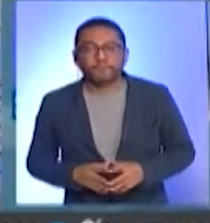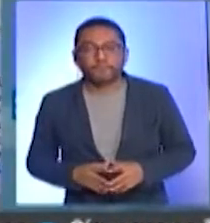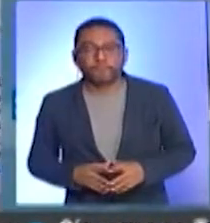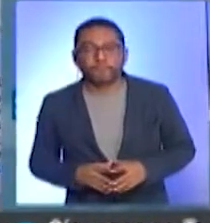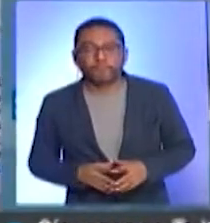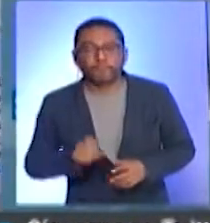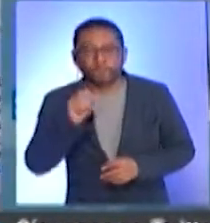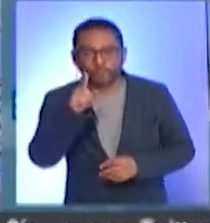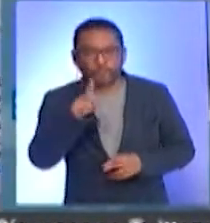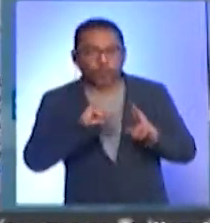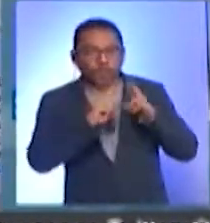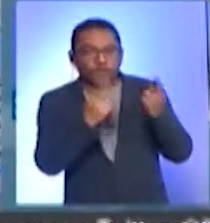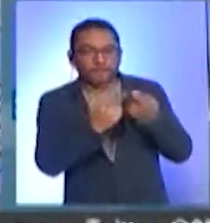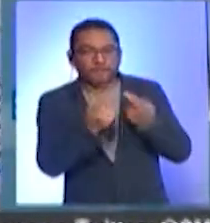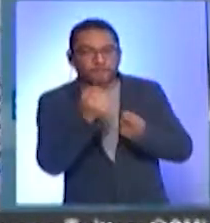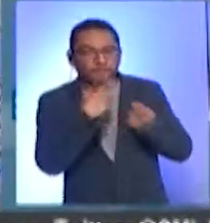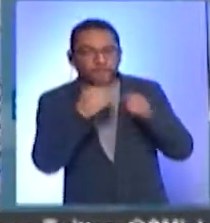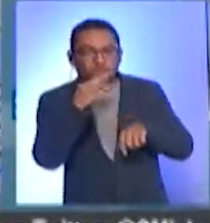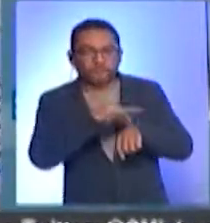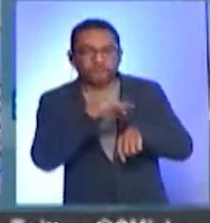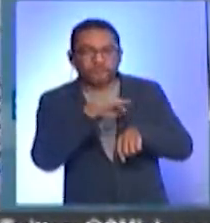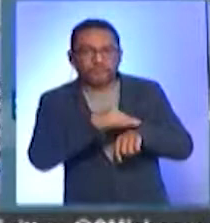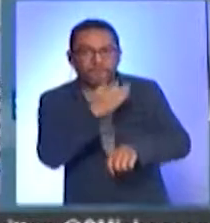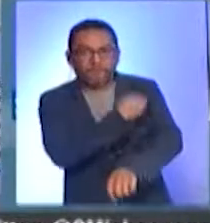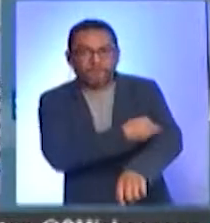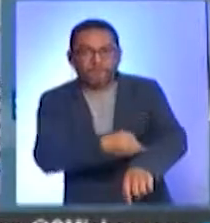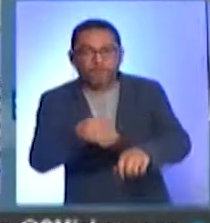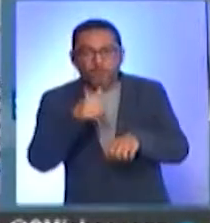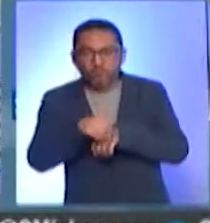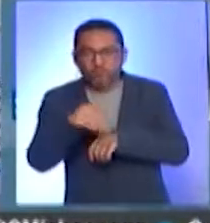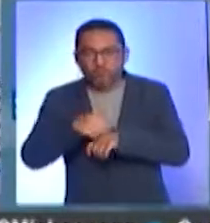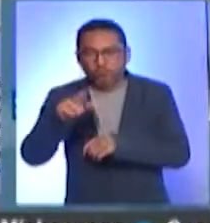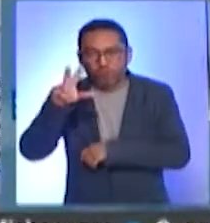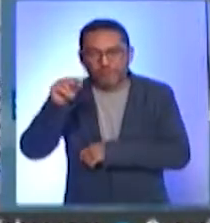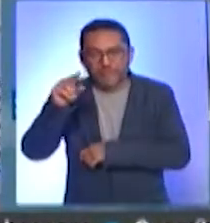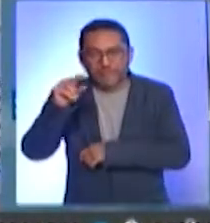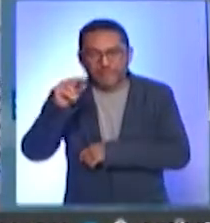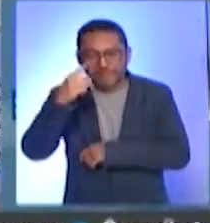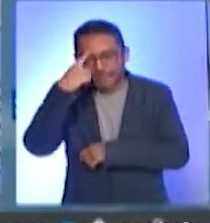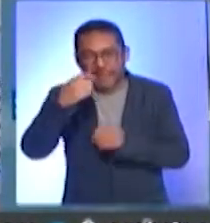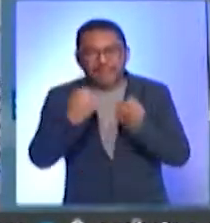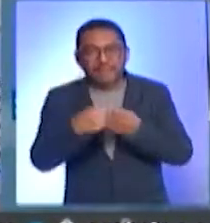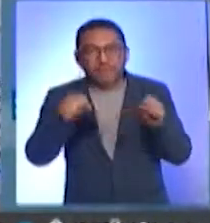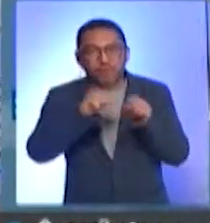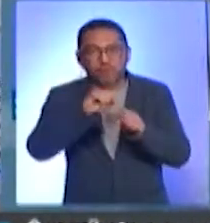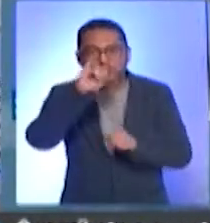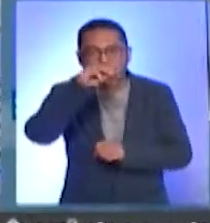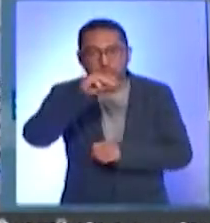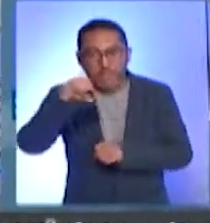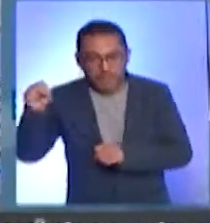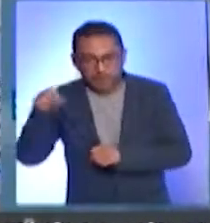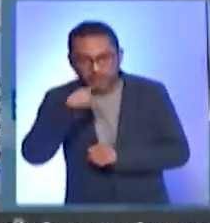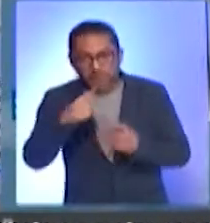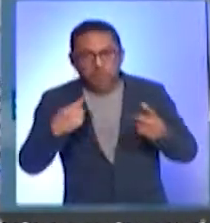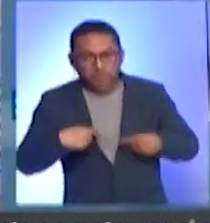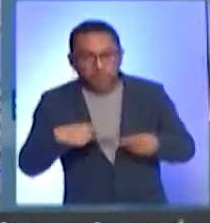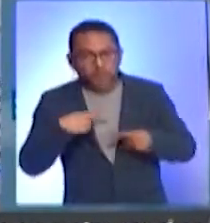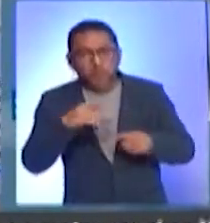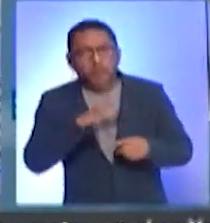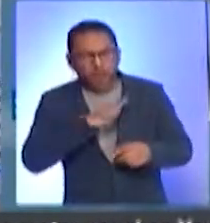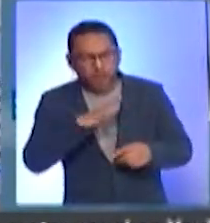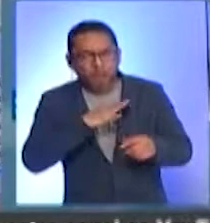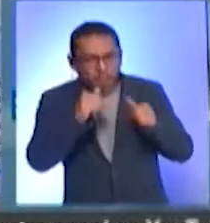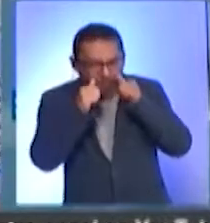y la unidad de medicina familiar número 80 del instituto mexicano del seguro social mantiene sus servicios a los derechohabientes aquí los